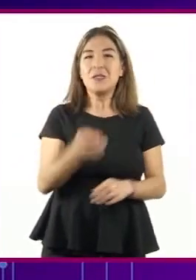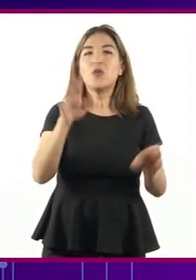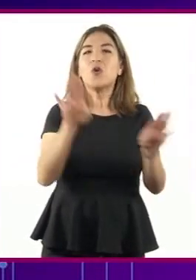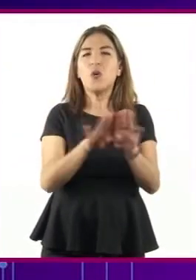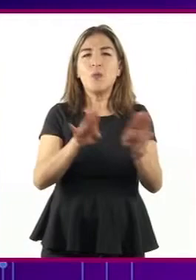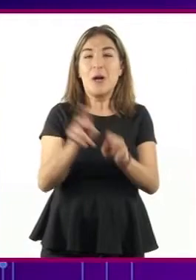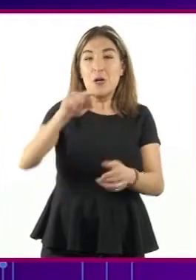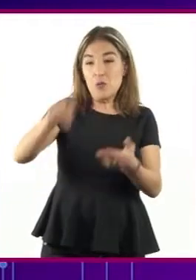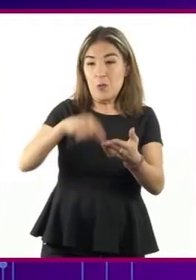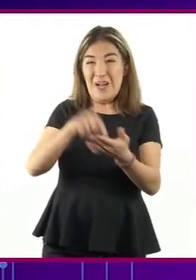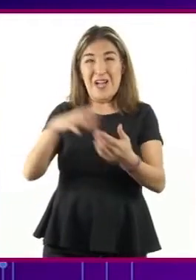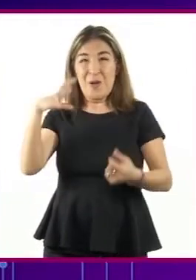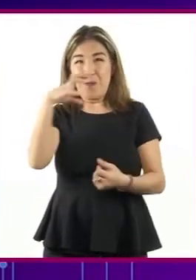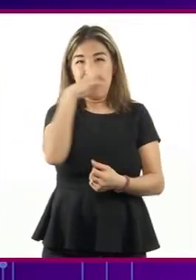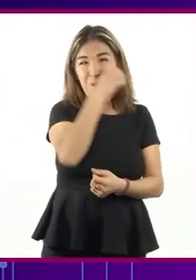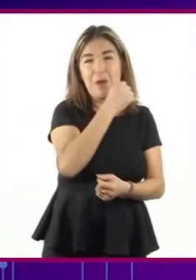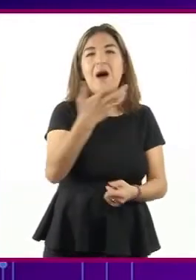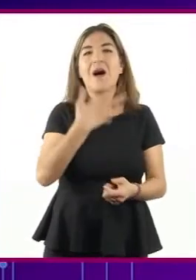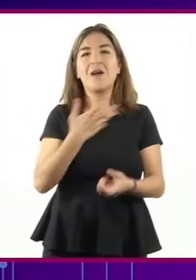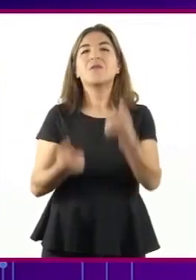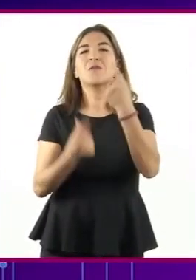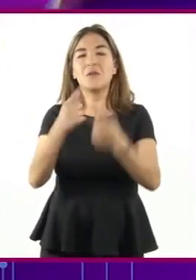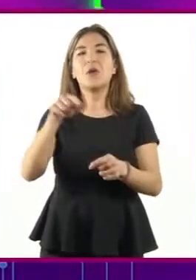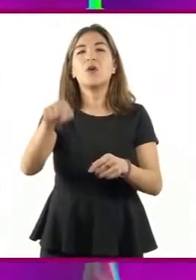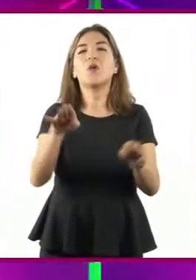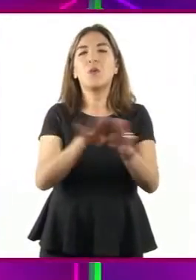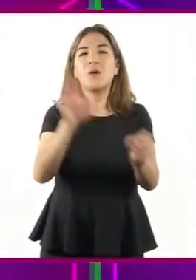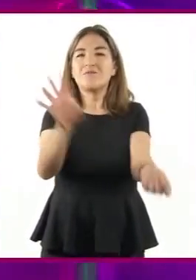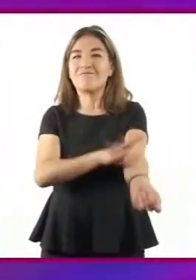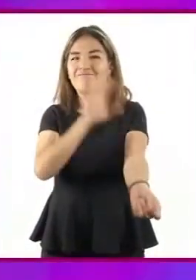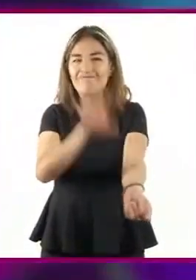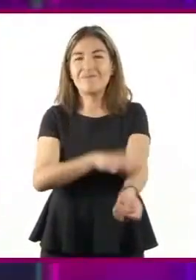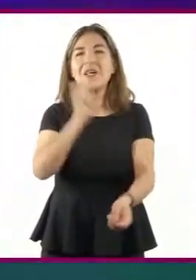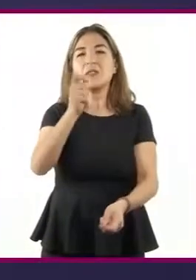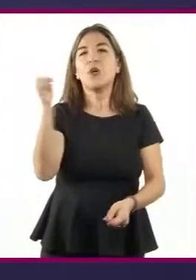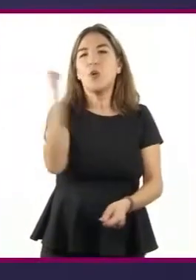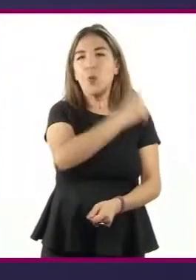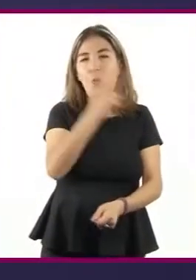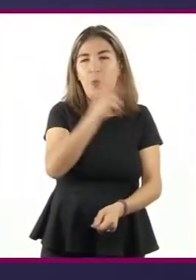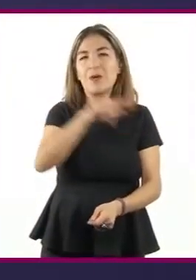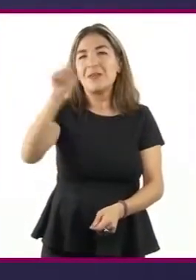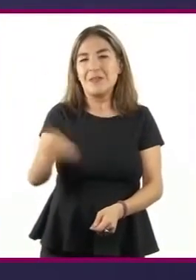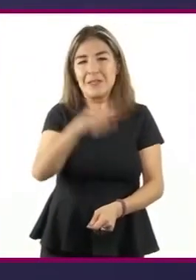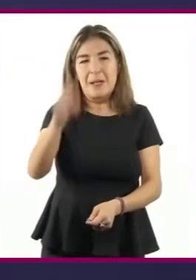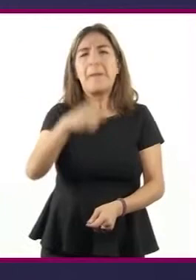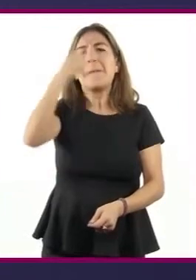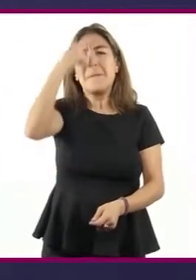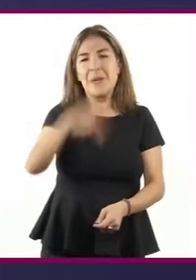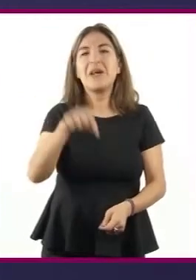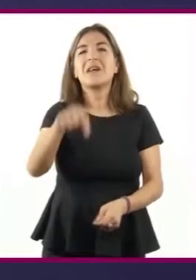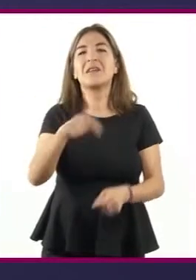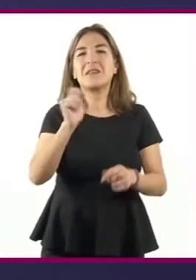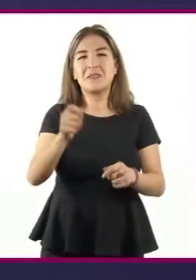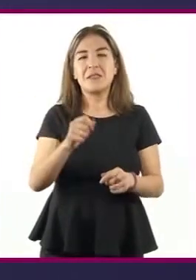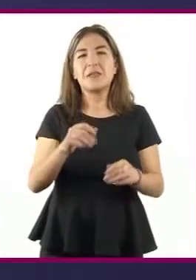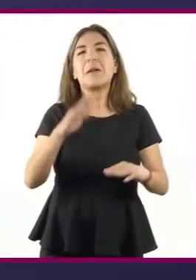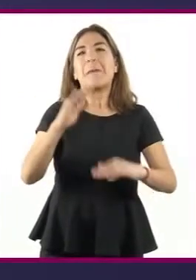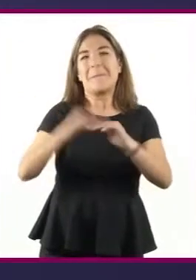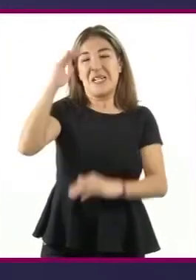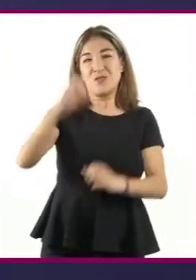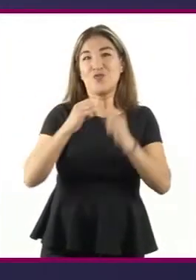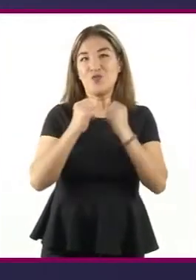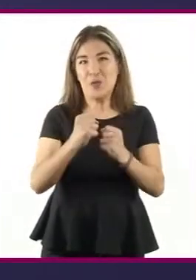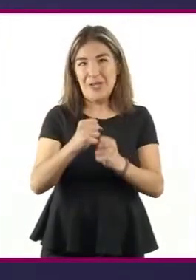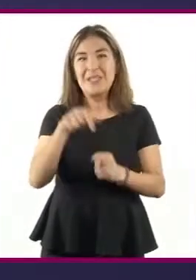más calurosos se deben tener algunos aparatos eléctricos como el aire acondicionado, que tiene una potencia alta y